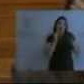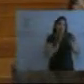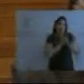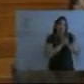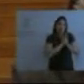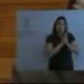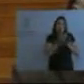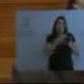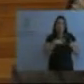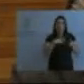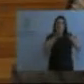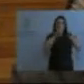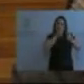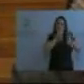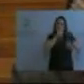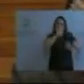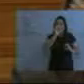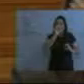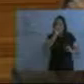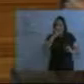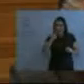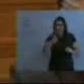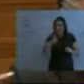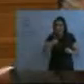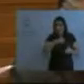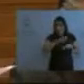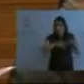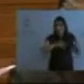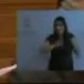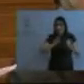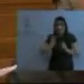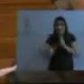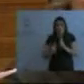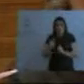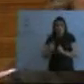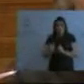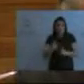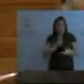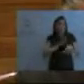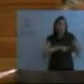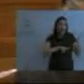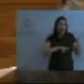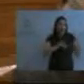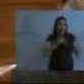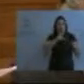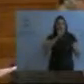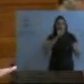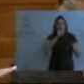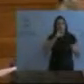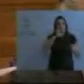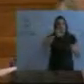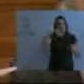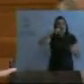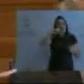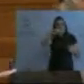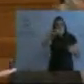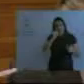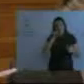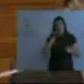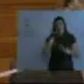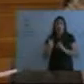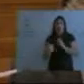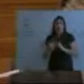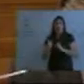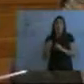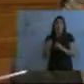analice los clústeres que existen en Galicia o también en el País Vasco, en Galicia con Aclunaga o en el País Vasco con lo que se conoce como con el